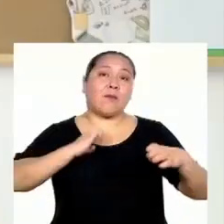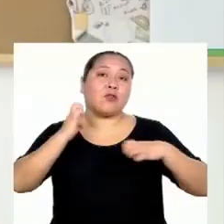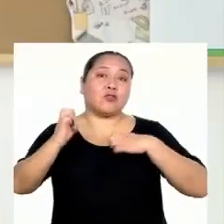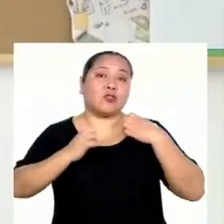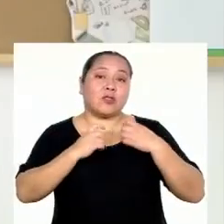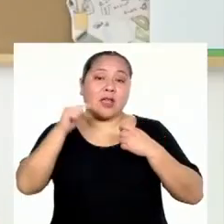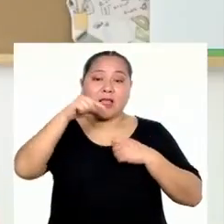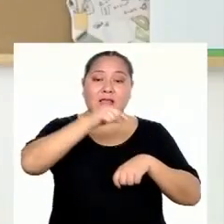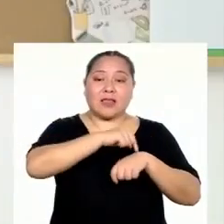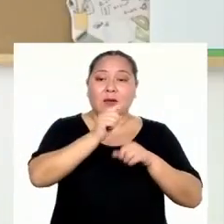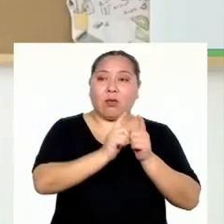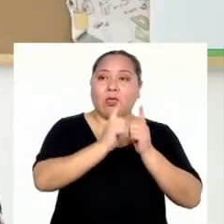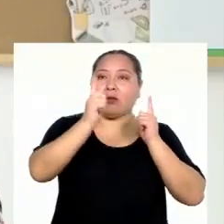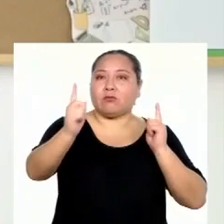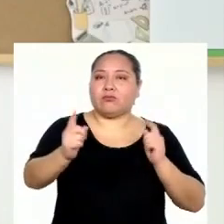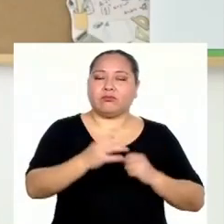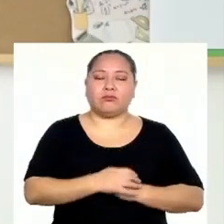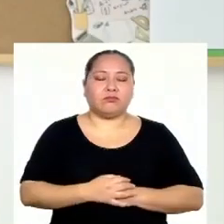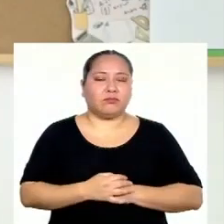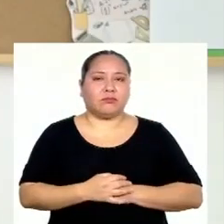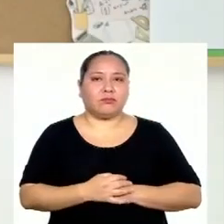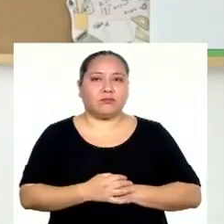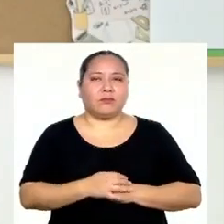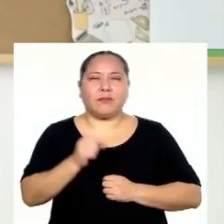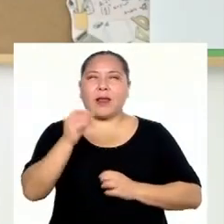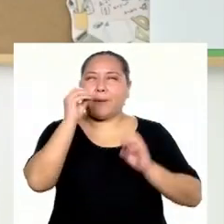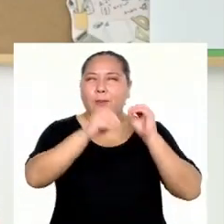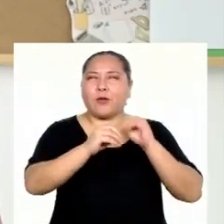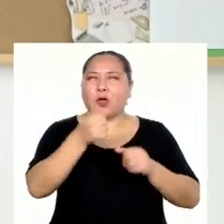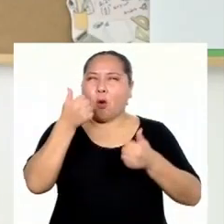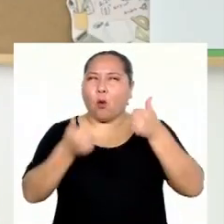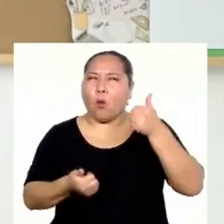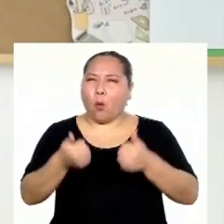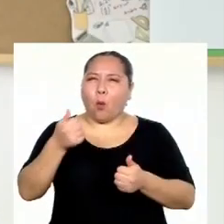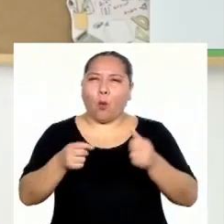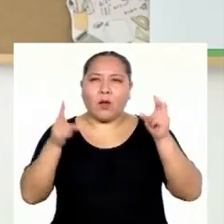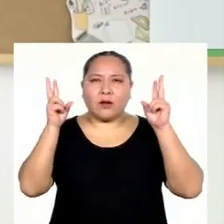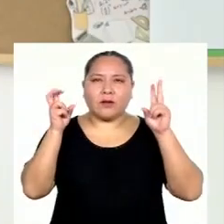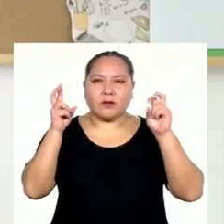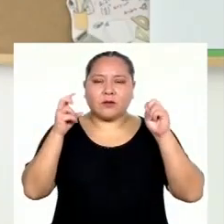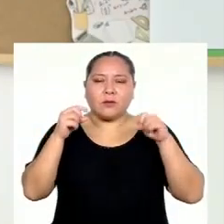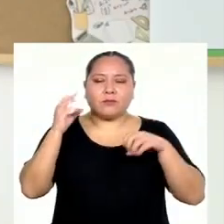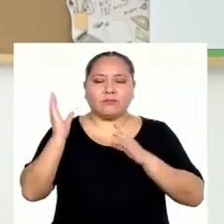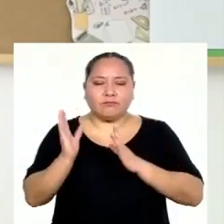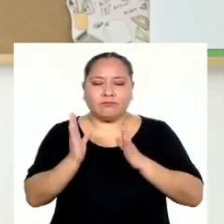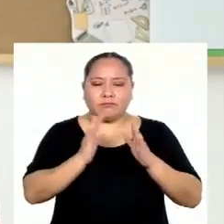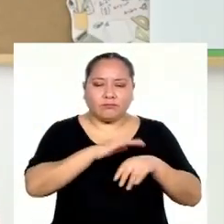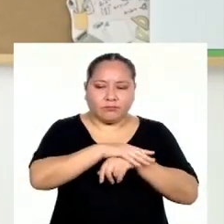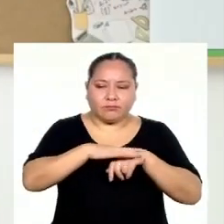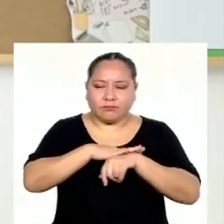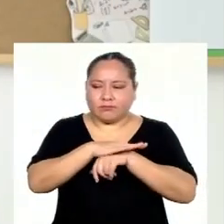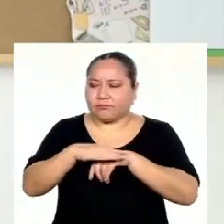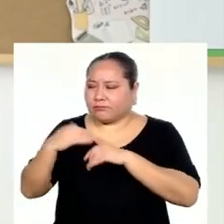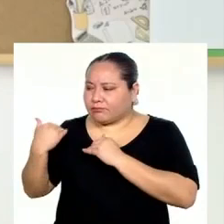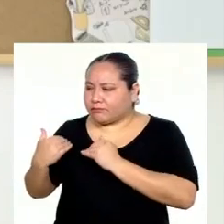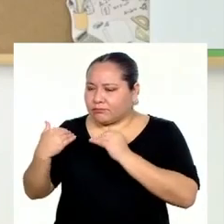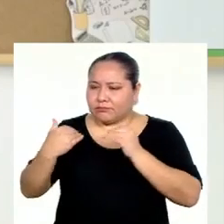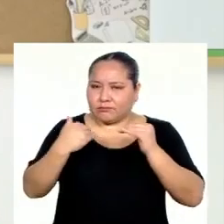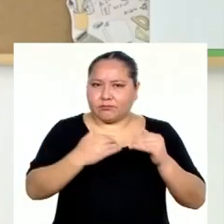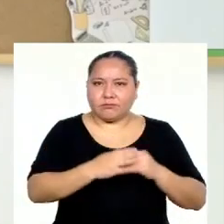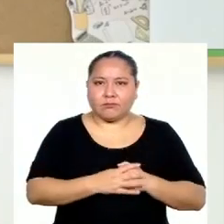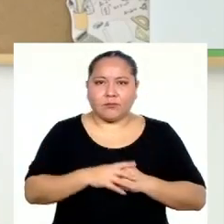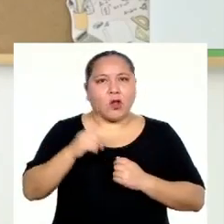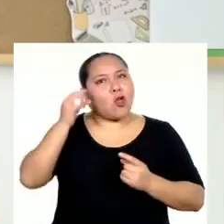social. sugiero que para definir nuestro título nos apoyemos en toda la planificación que ya hemos hecho.